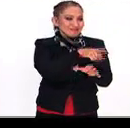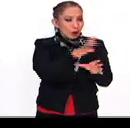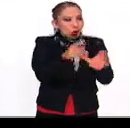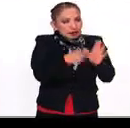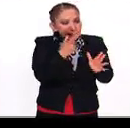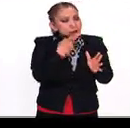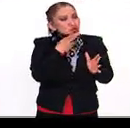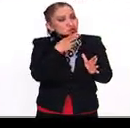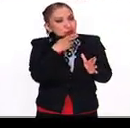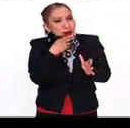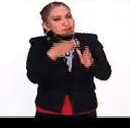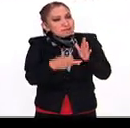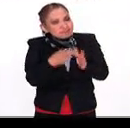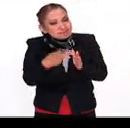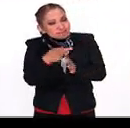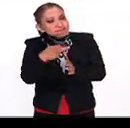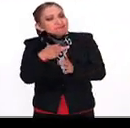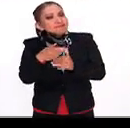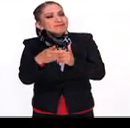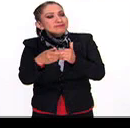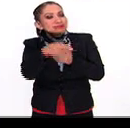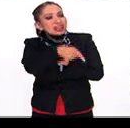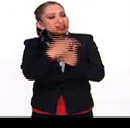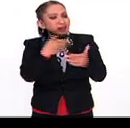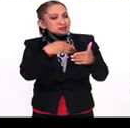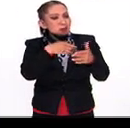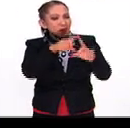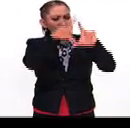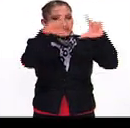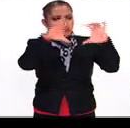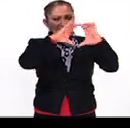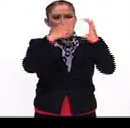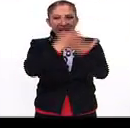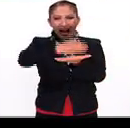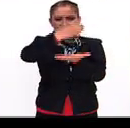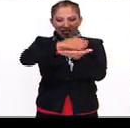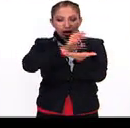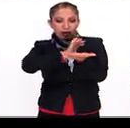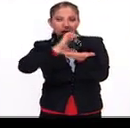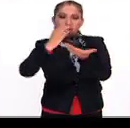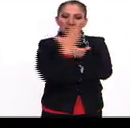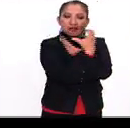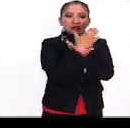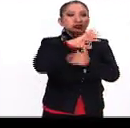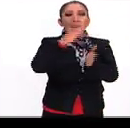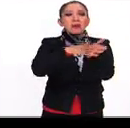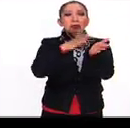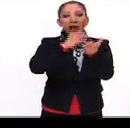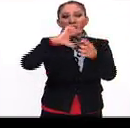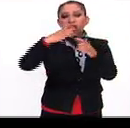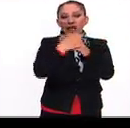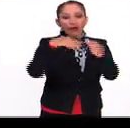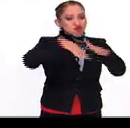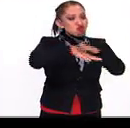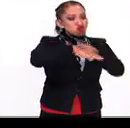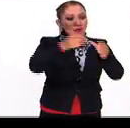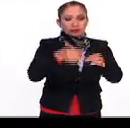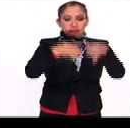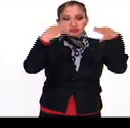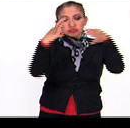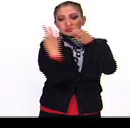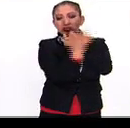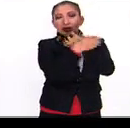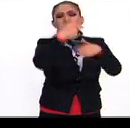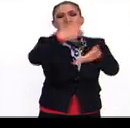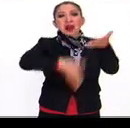la retomó, estaba hecha para hacer los forros de las latas con contrastes. Era un método barato